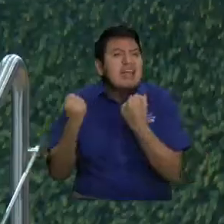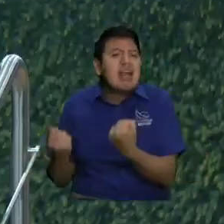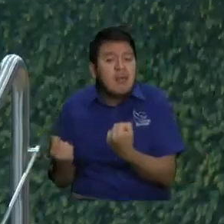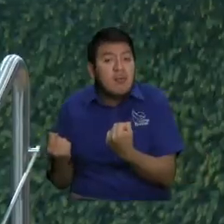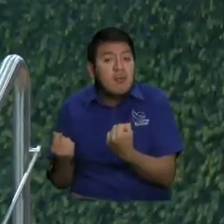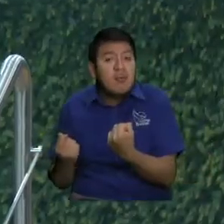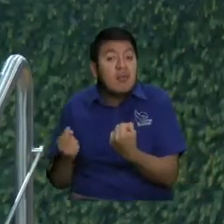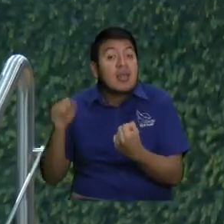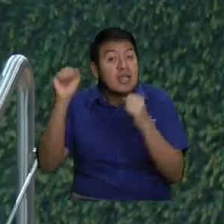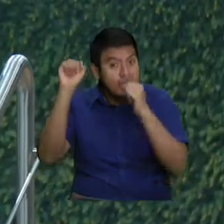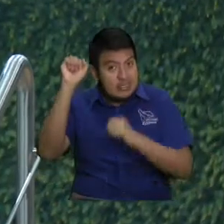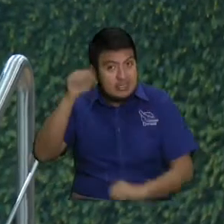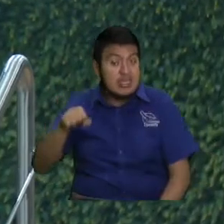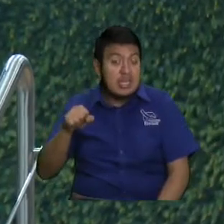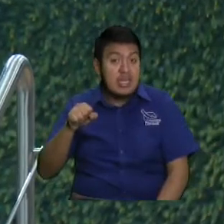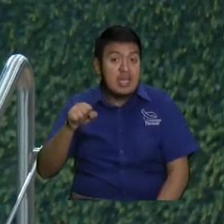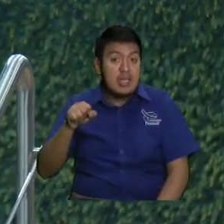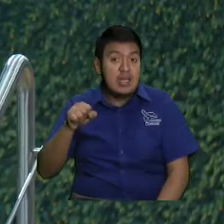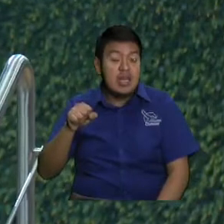Fue un milagro.